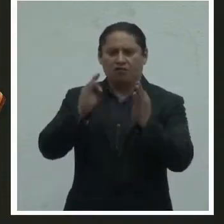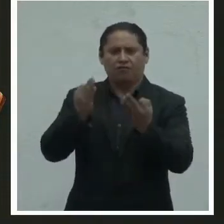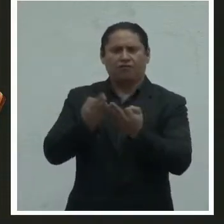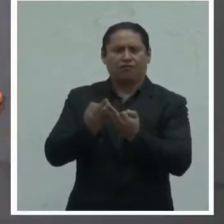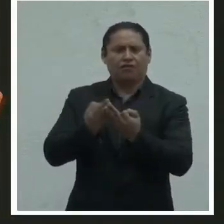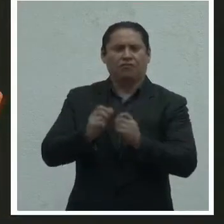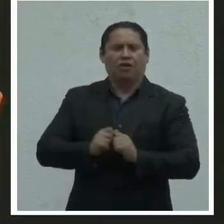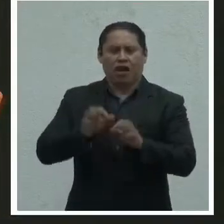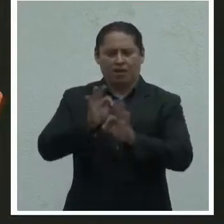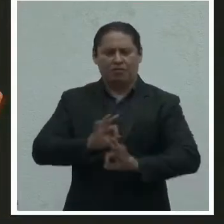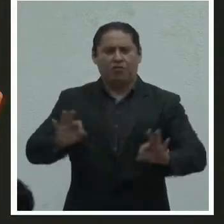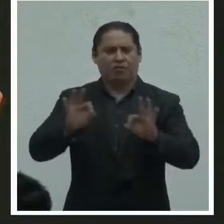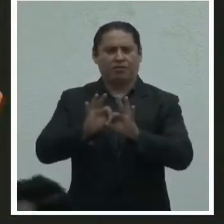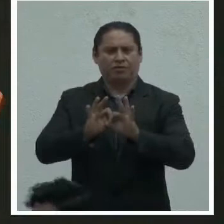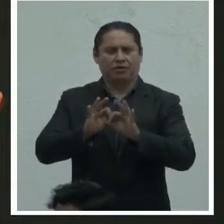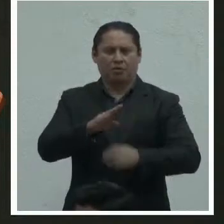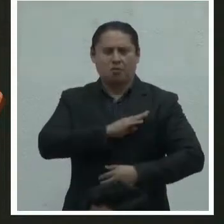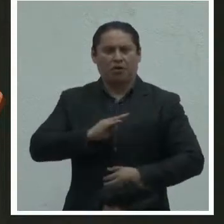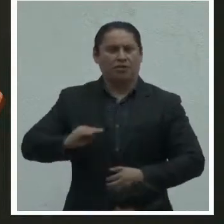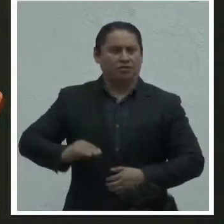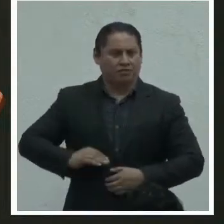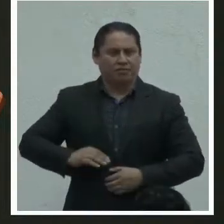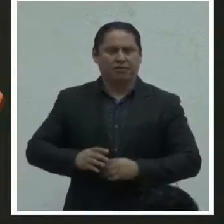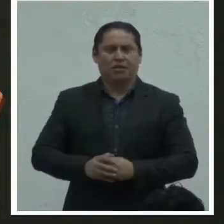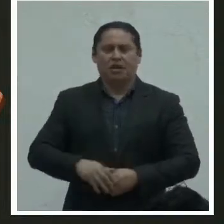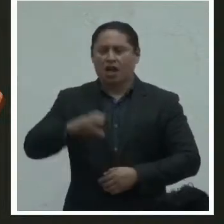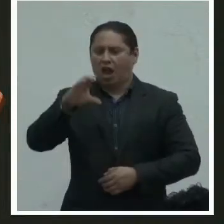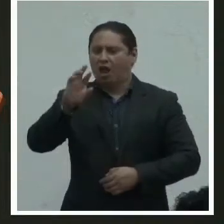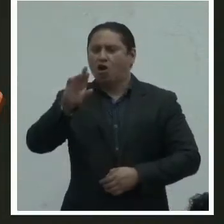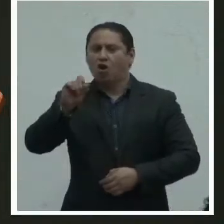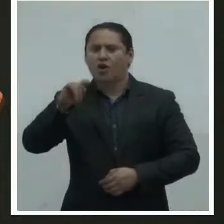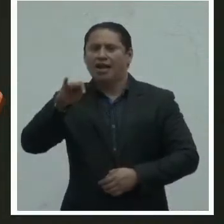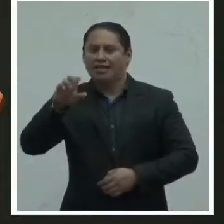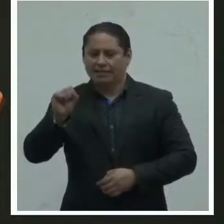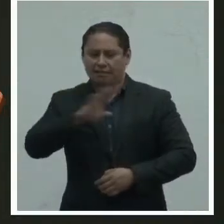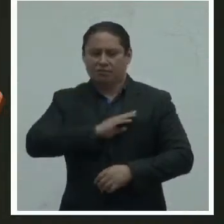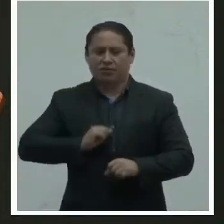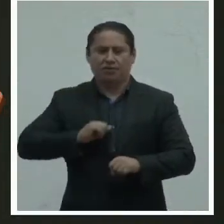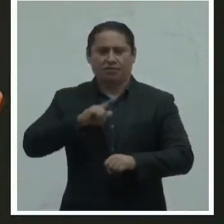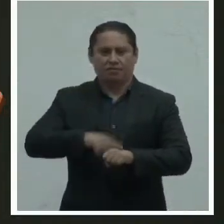los municipios es la del cronista municipal,